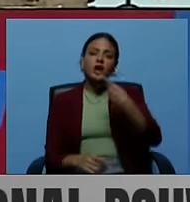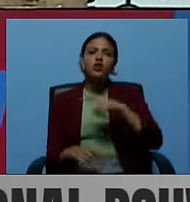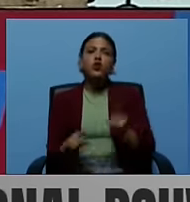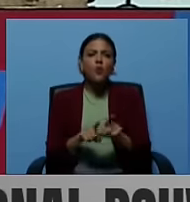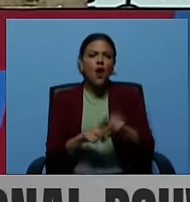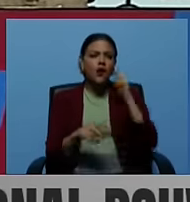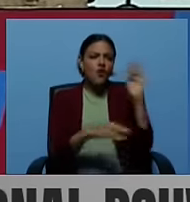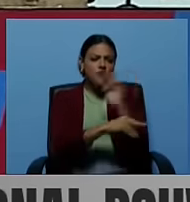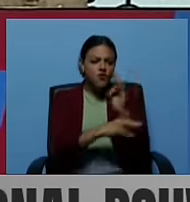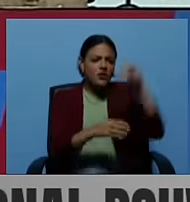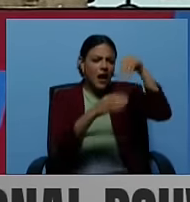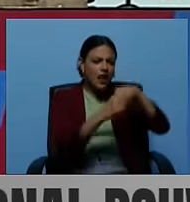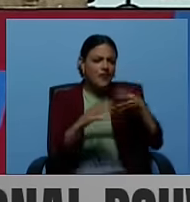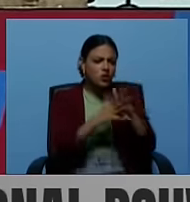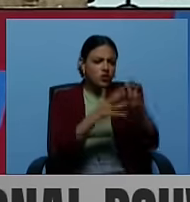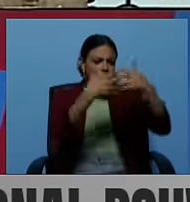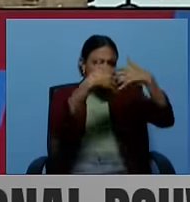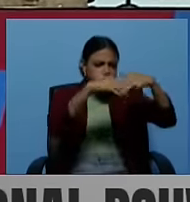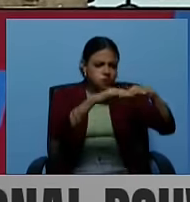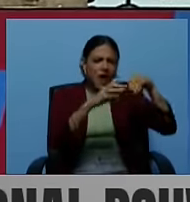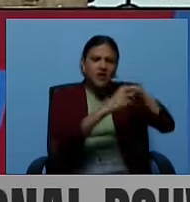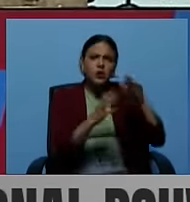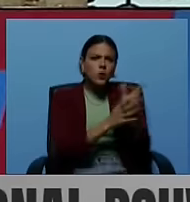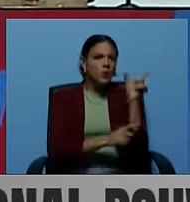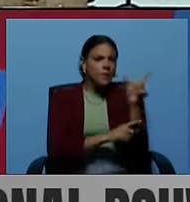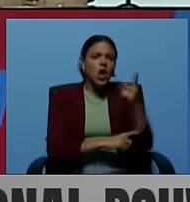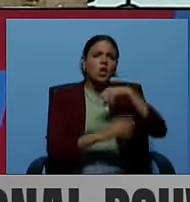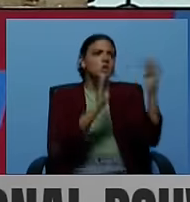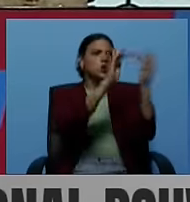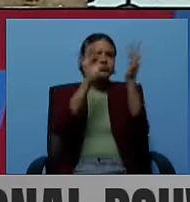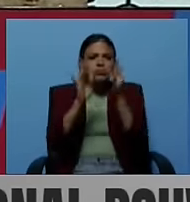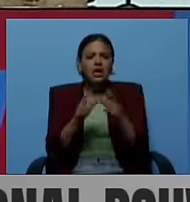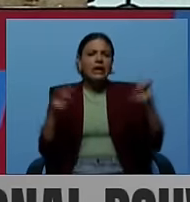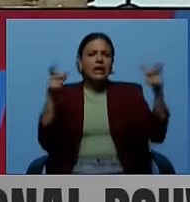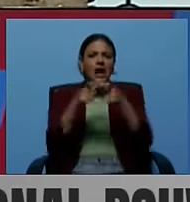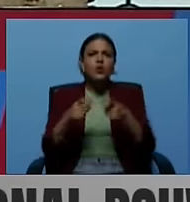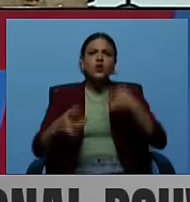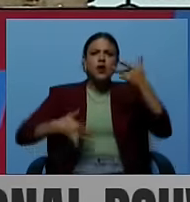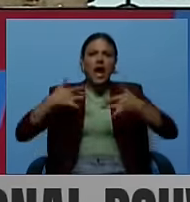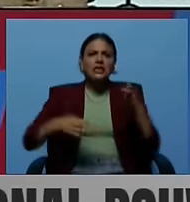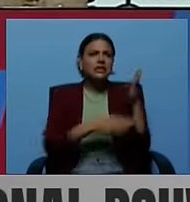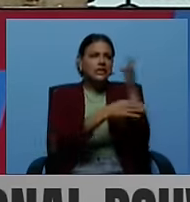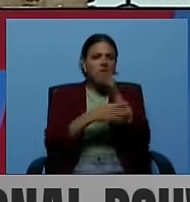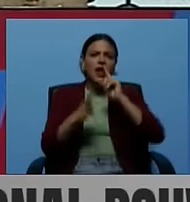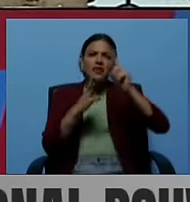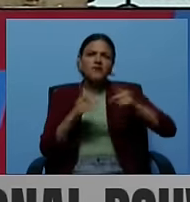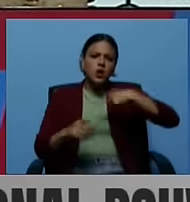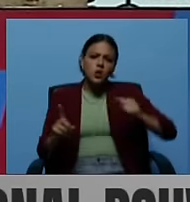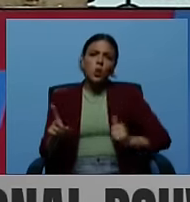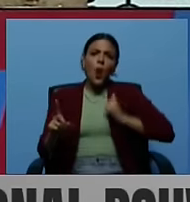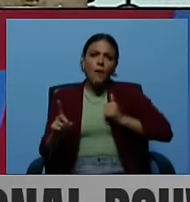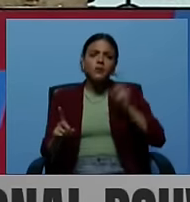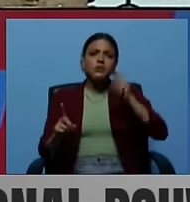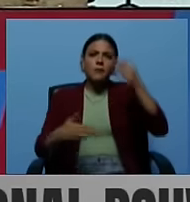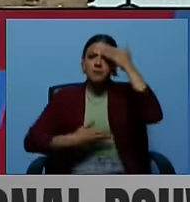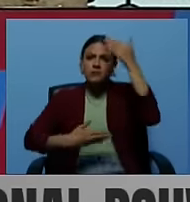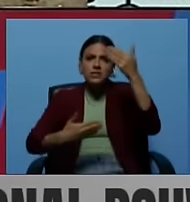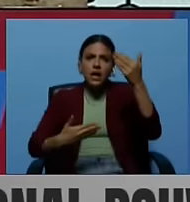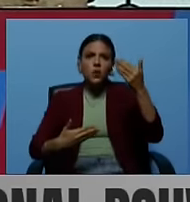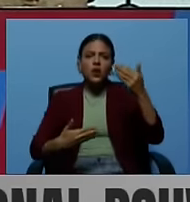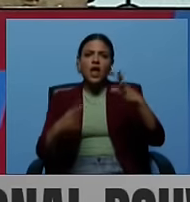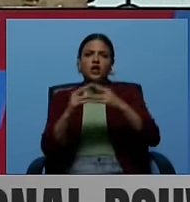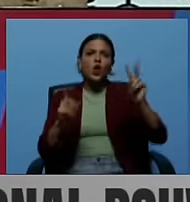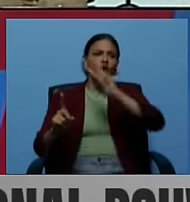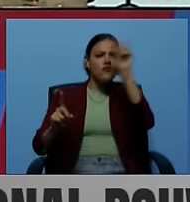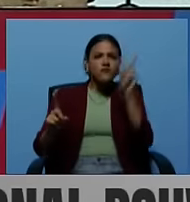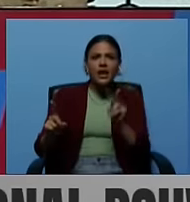funcionamiento del partido, pero también de organización, de contactos, de reuniones, de eventos. Aprovechamos para saludar a los